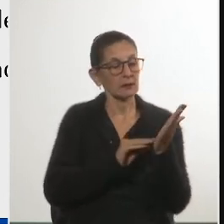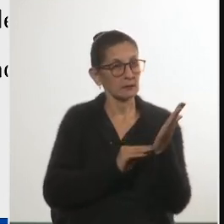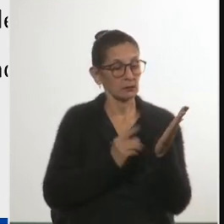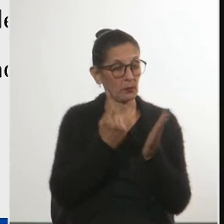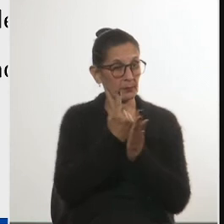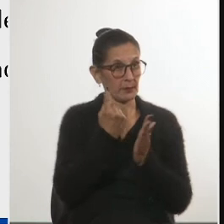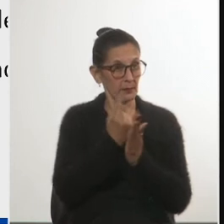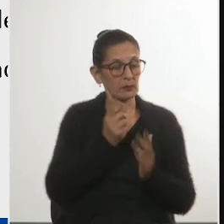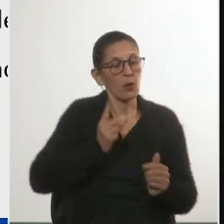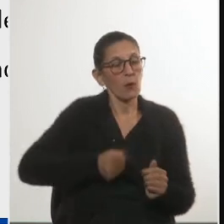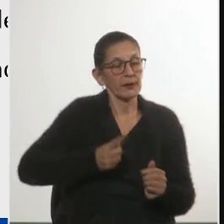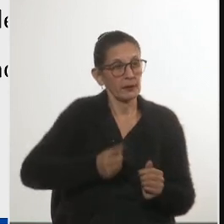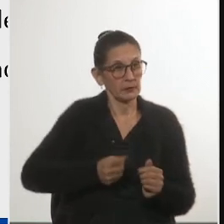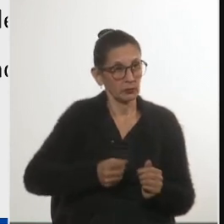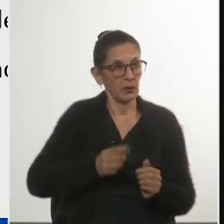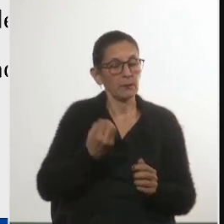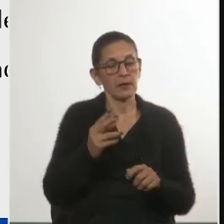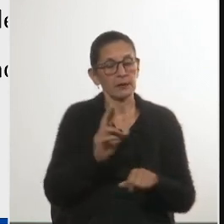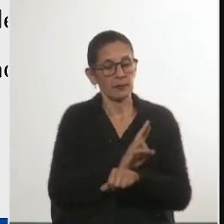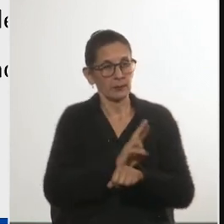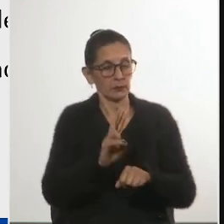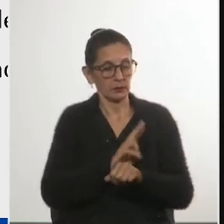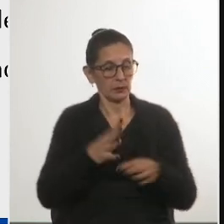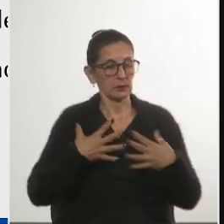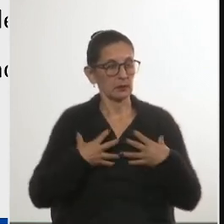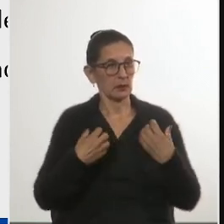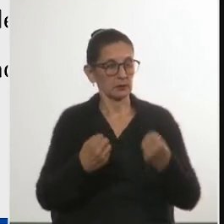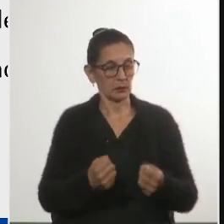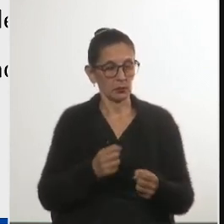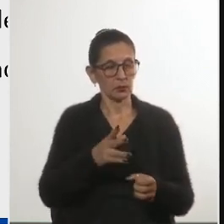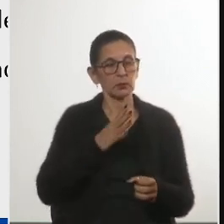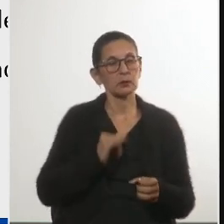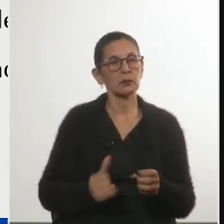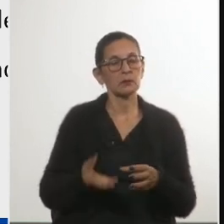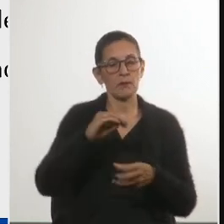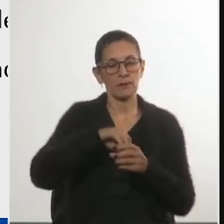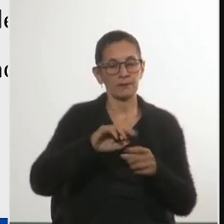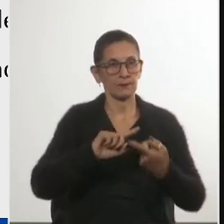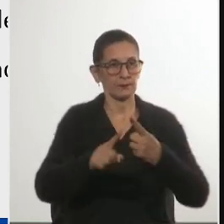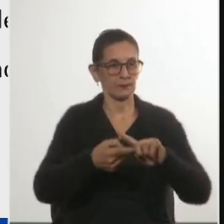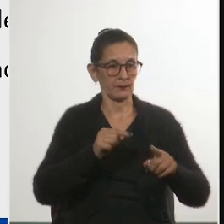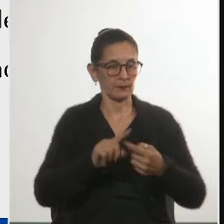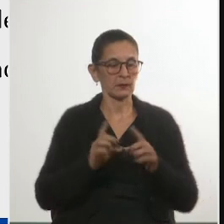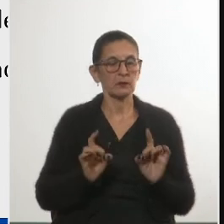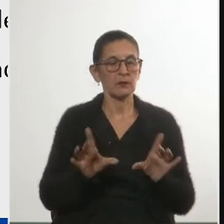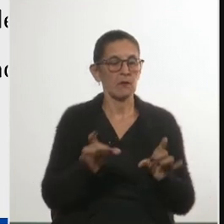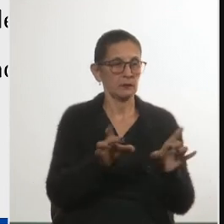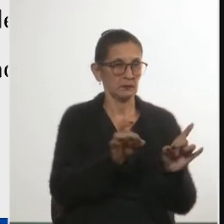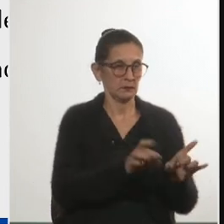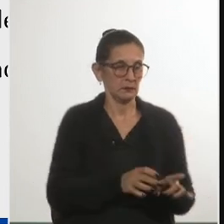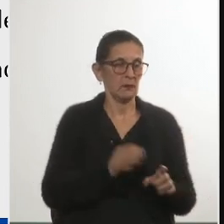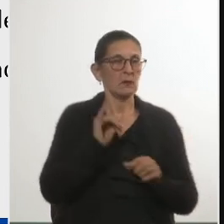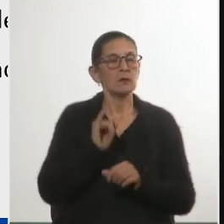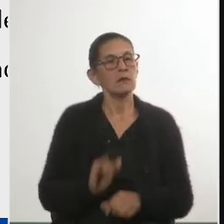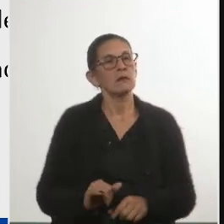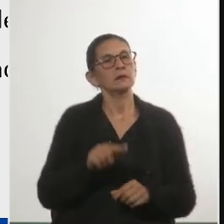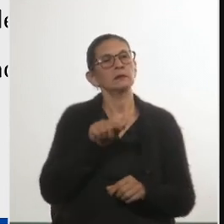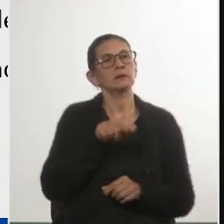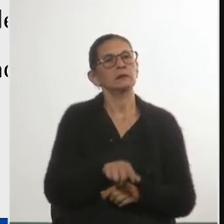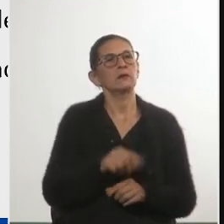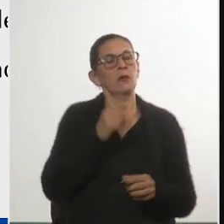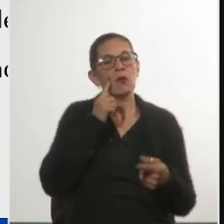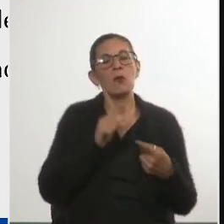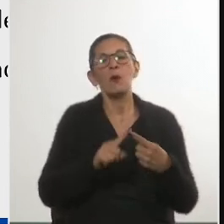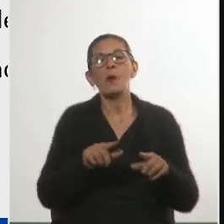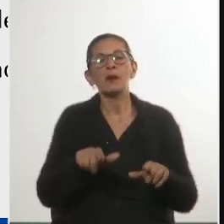primarios, que son obligatorios para proteger la salud, implican aquellos relacionados con la contaminación, y que los